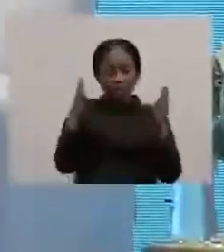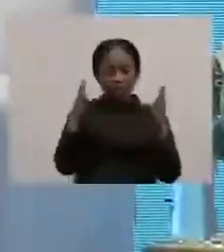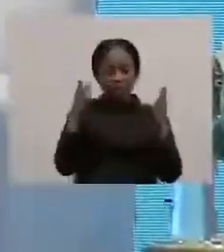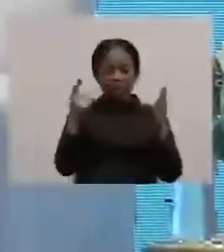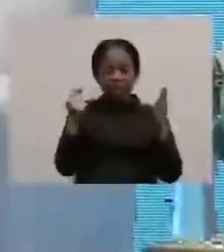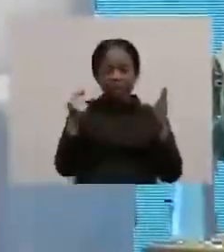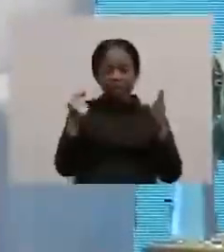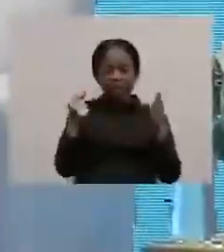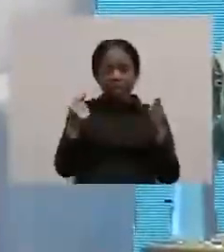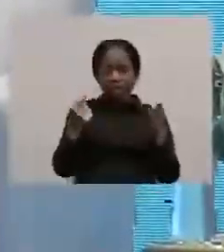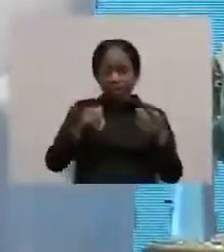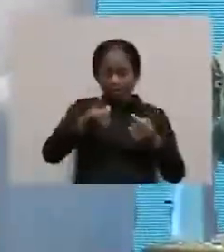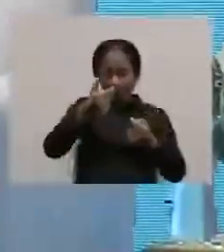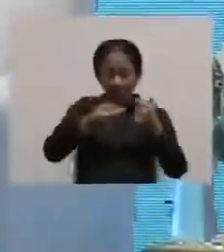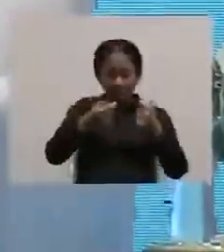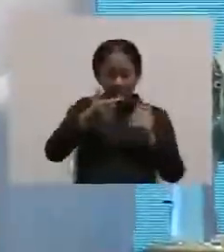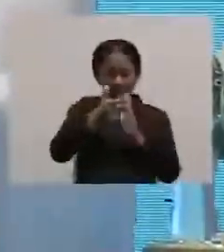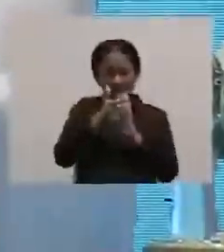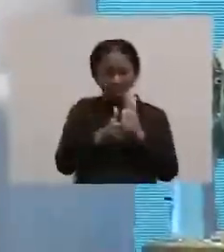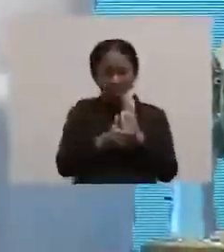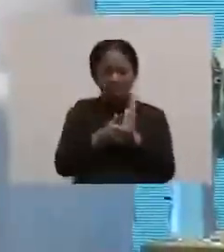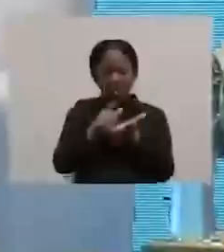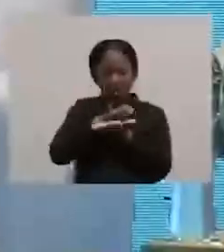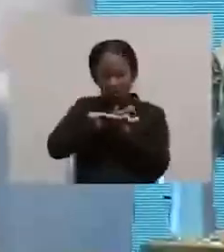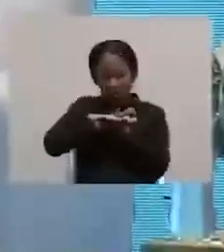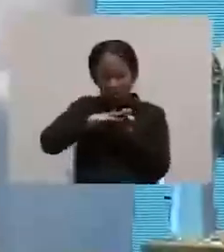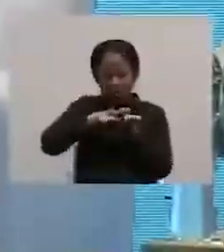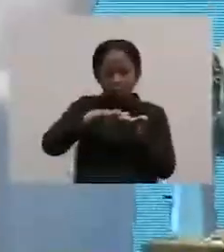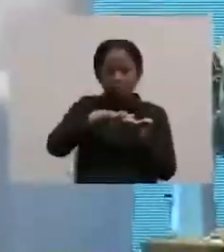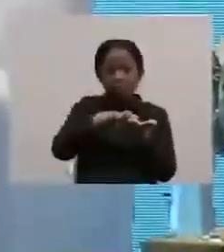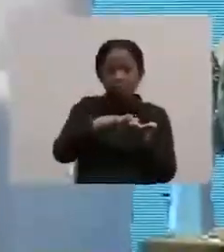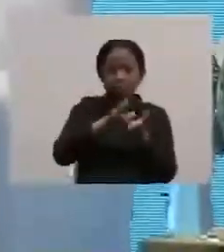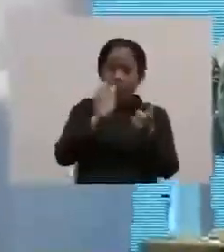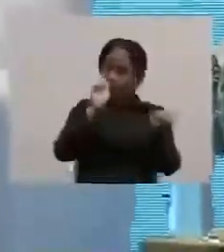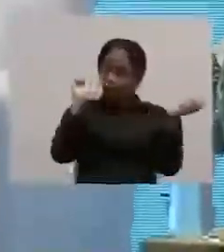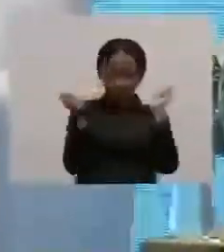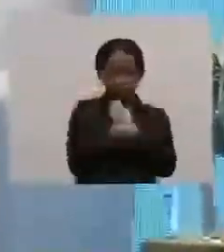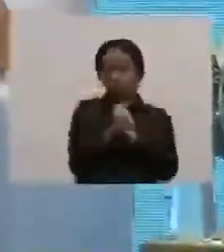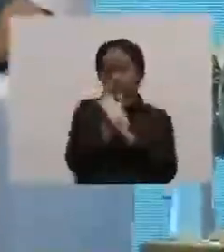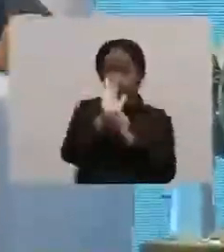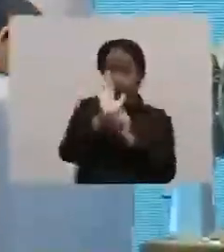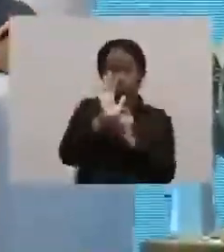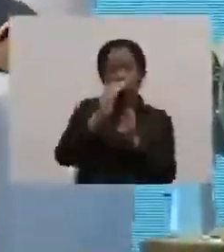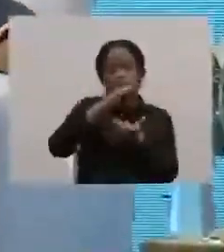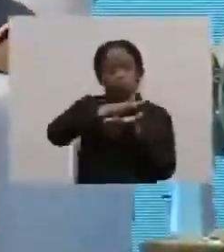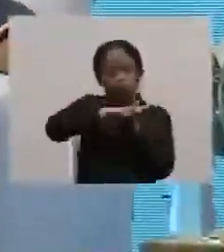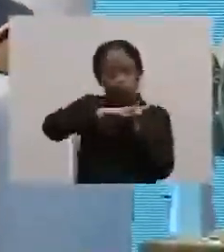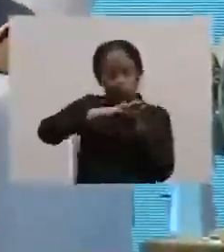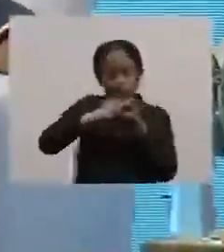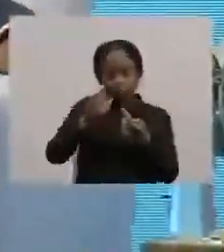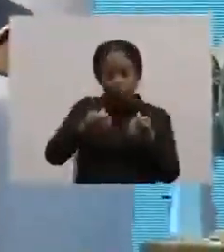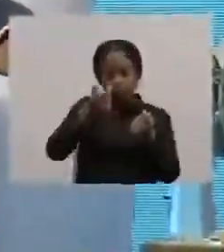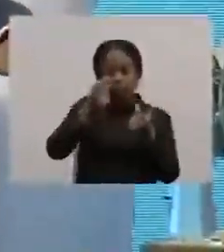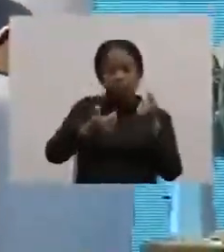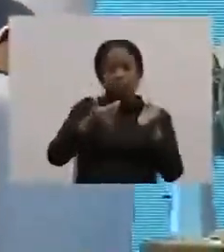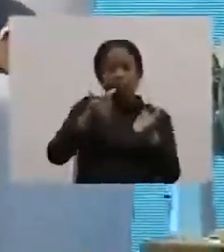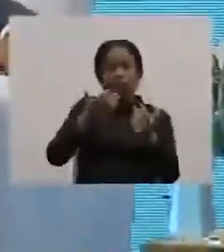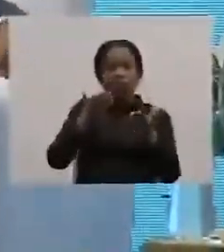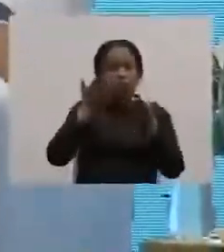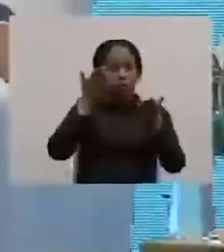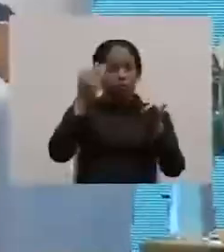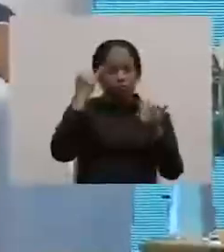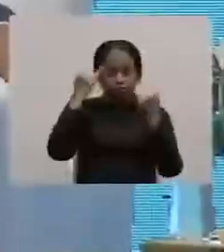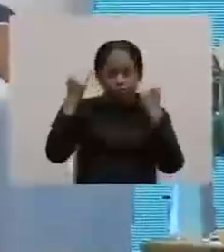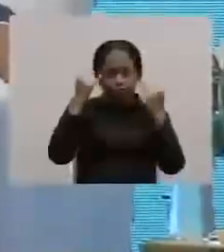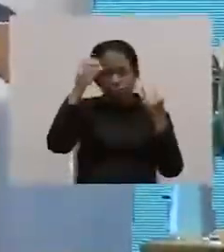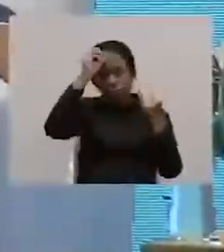muchos aspectos de la ley, que no cambia tanto, digamos, el contenido, limpiar. Sin embargo, la Junta ha estado planteando algunos